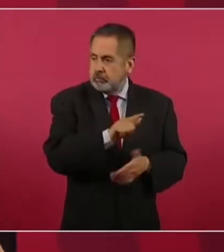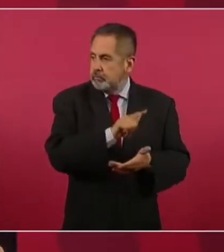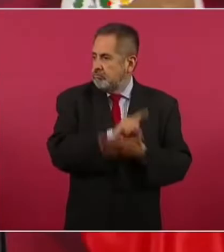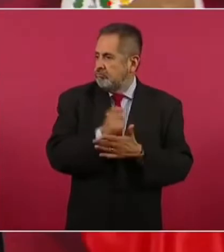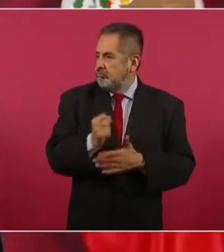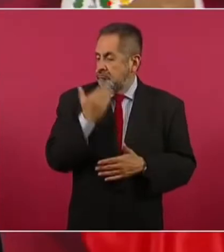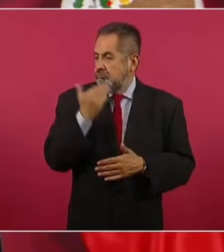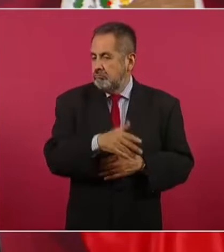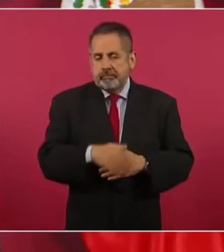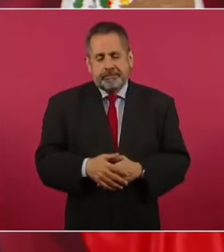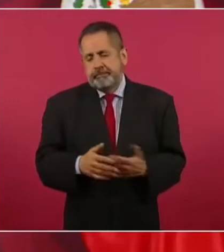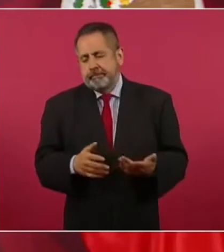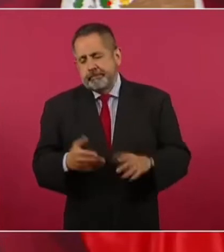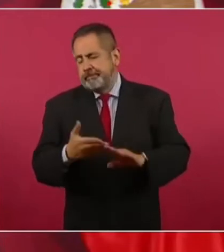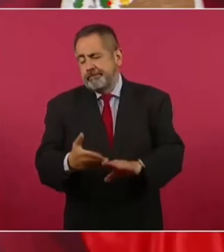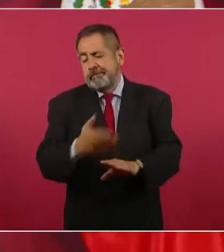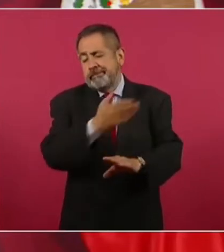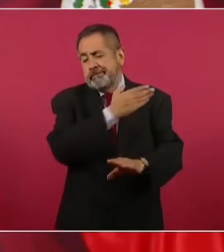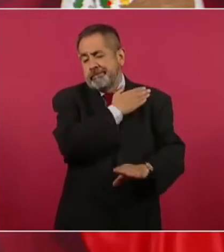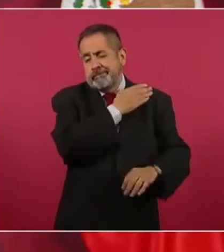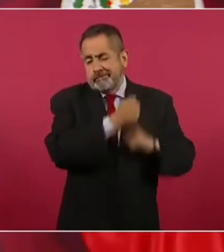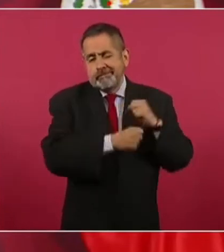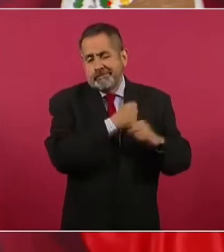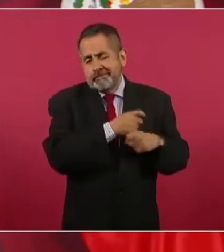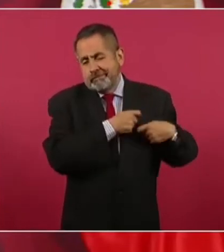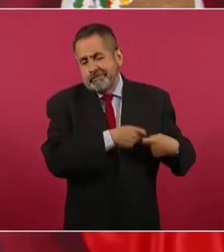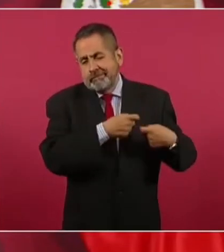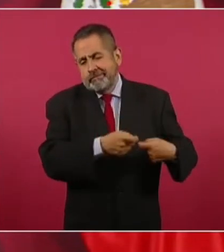Y eso viene de tiempo atrás.